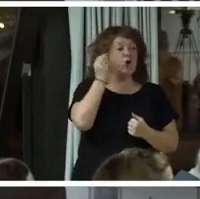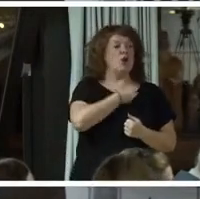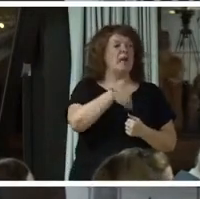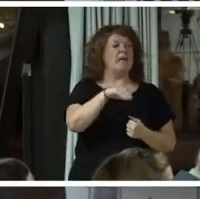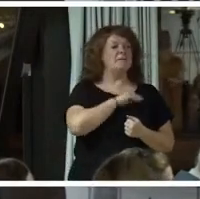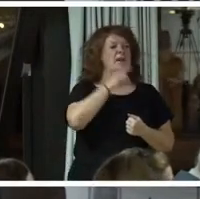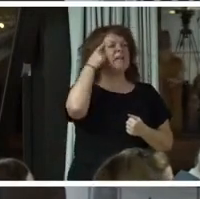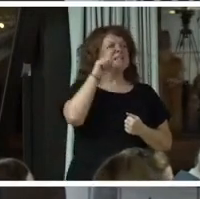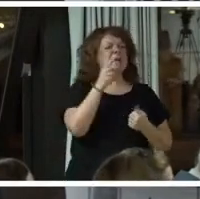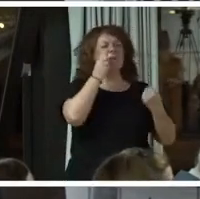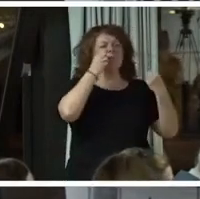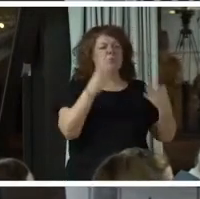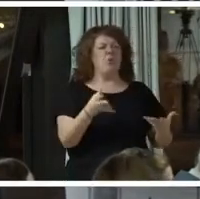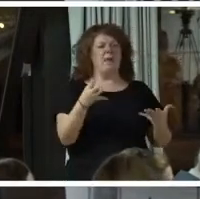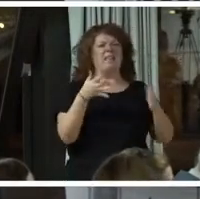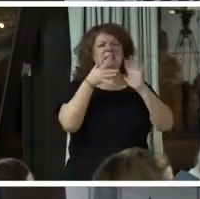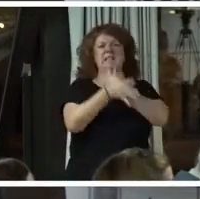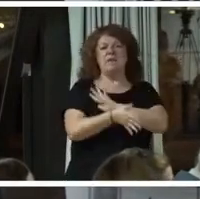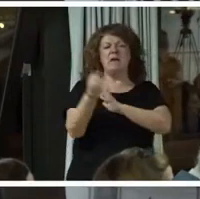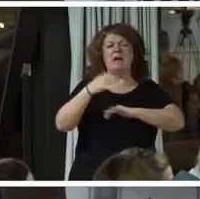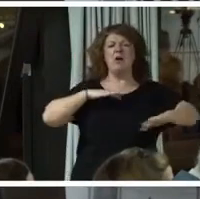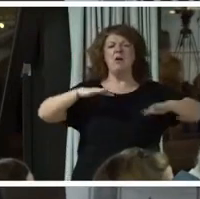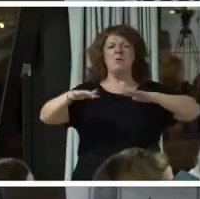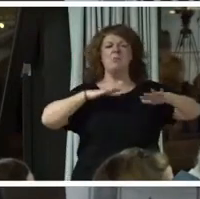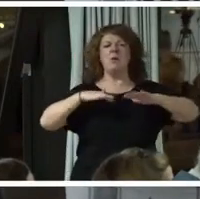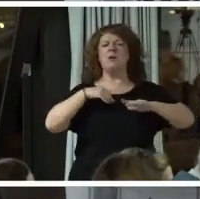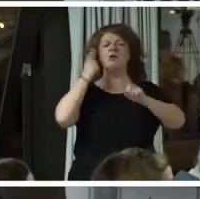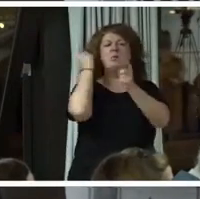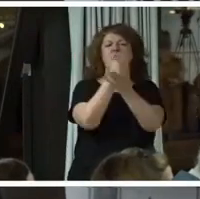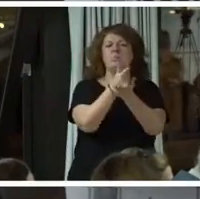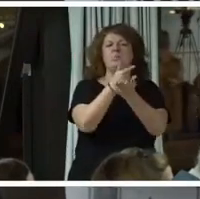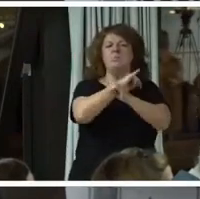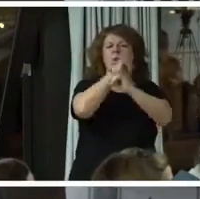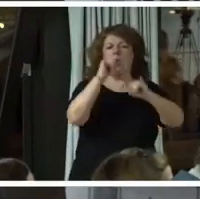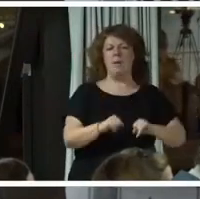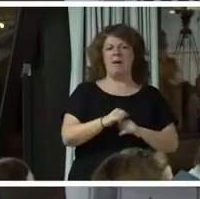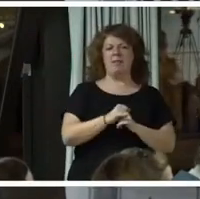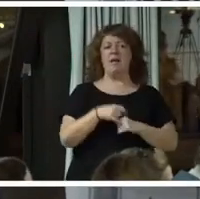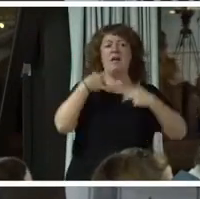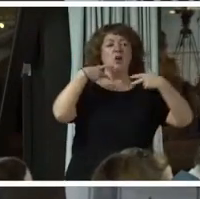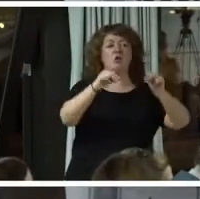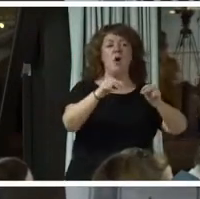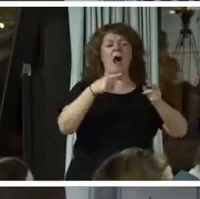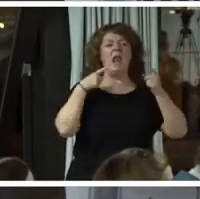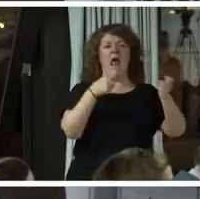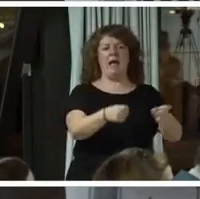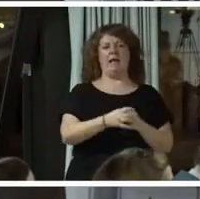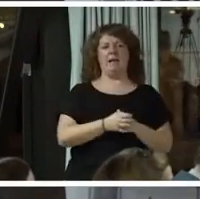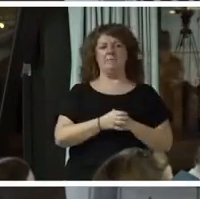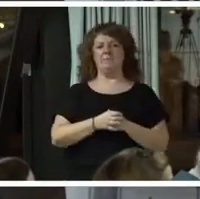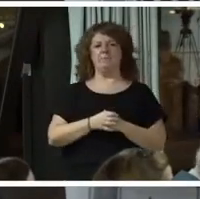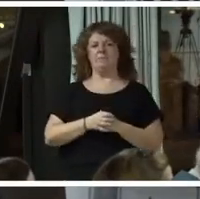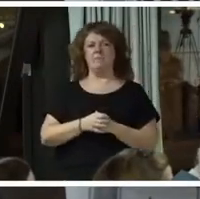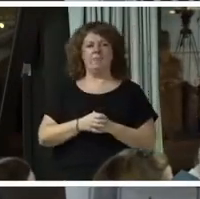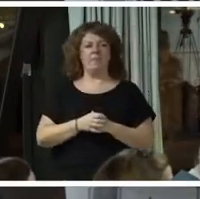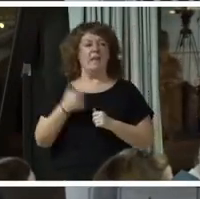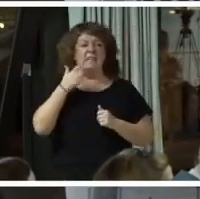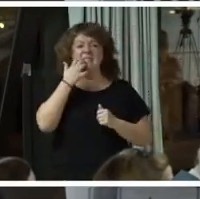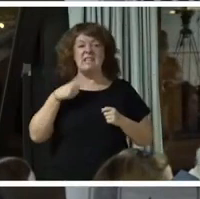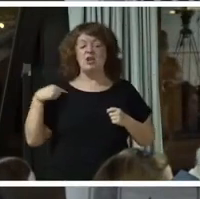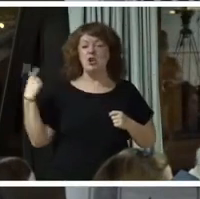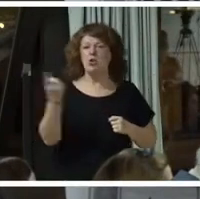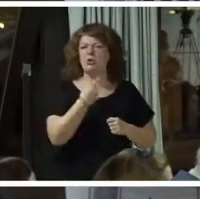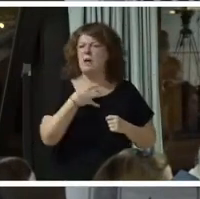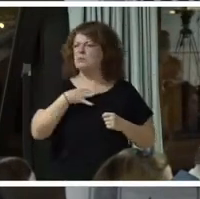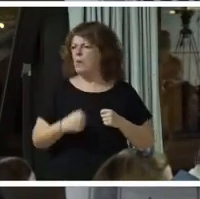España sabemos muy bien lo que significa un movimiento por la paz y lo que significa el no a la guerra creo que cuando nos juntamos podemos